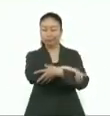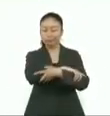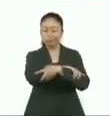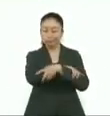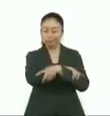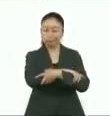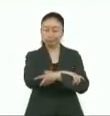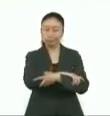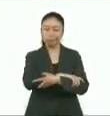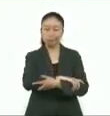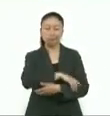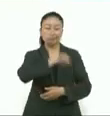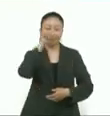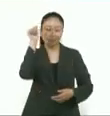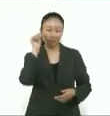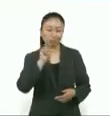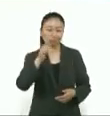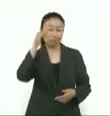todas nosotras.